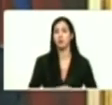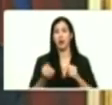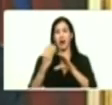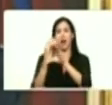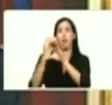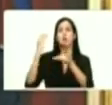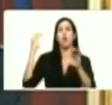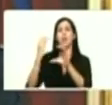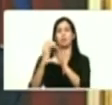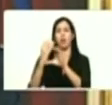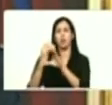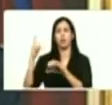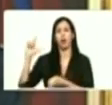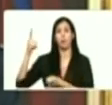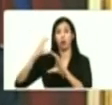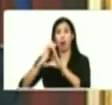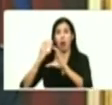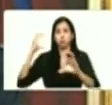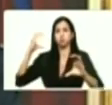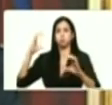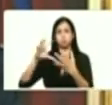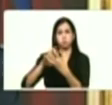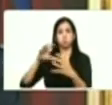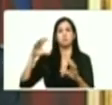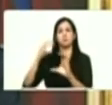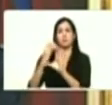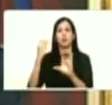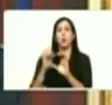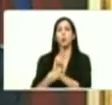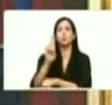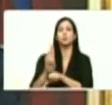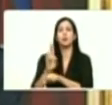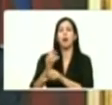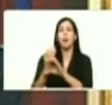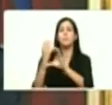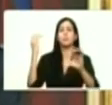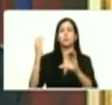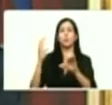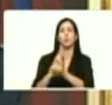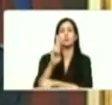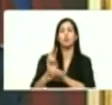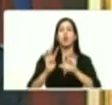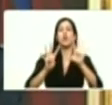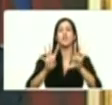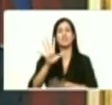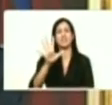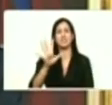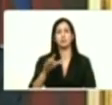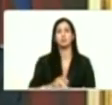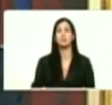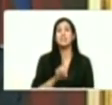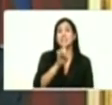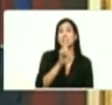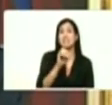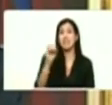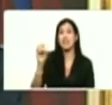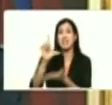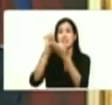esta fuerte que utiliza gasolina 95 ustedes saben cuáles son verdad hecha 100 litros